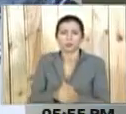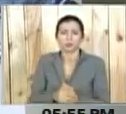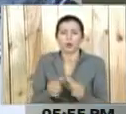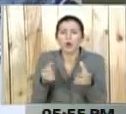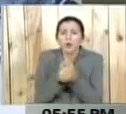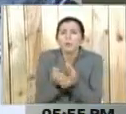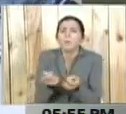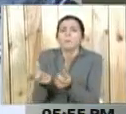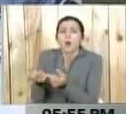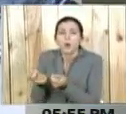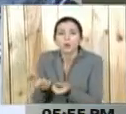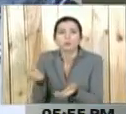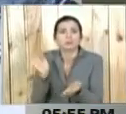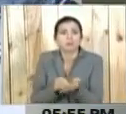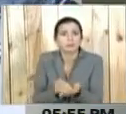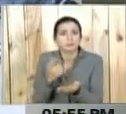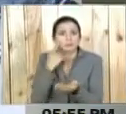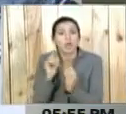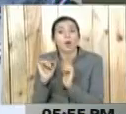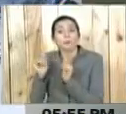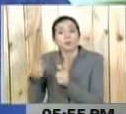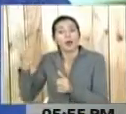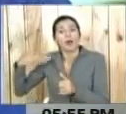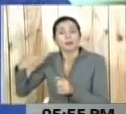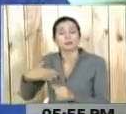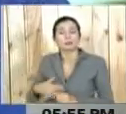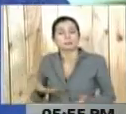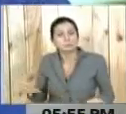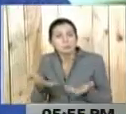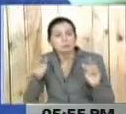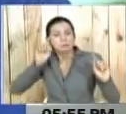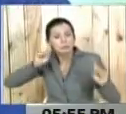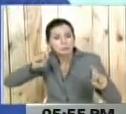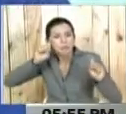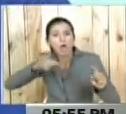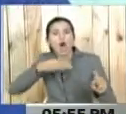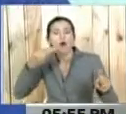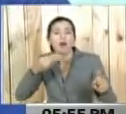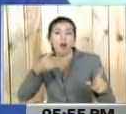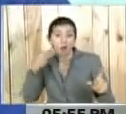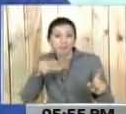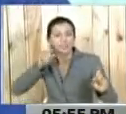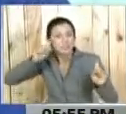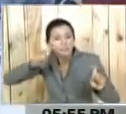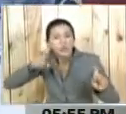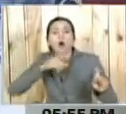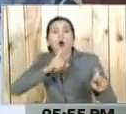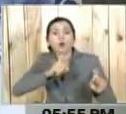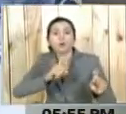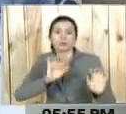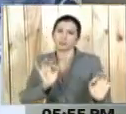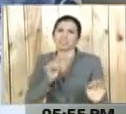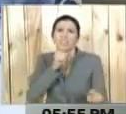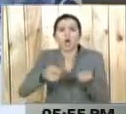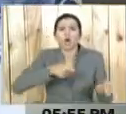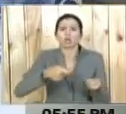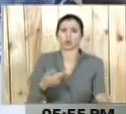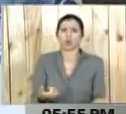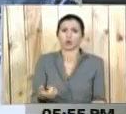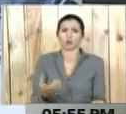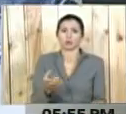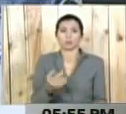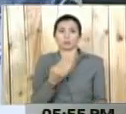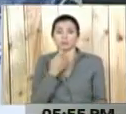decían, bueno, se está cosechando el odio que se sembró, sobre todo en gente muy joven, ¿no? ¿Quién controla a esa gente? Porque Nicolás Maduro decía, bueno, la